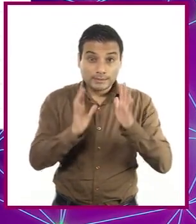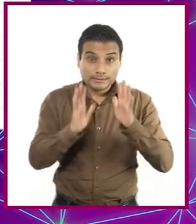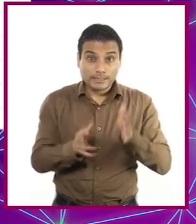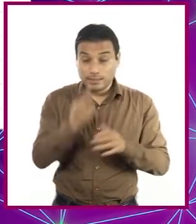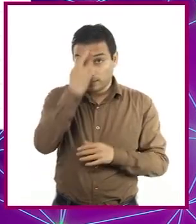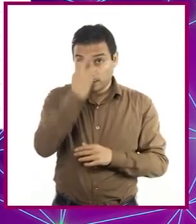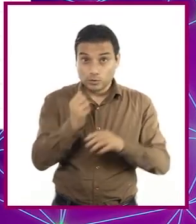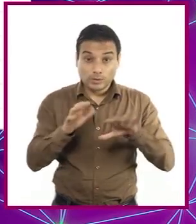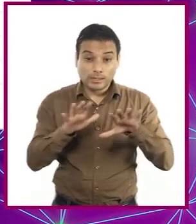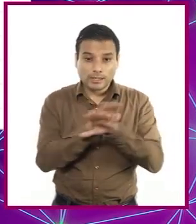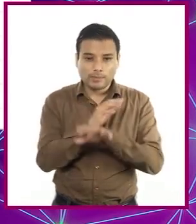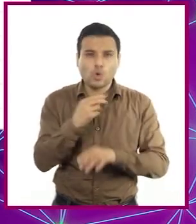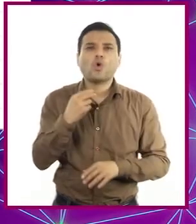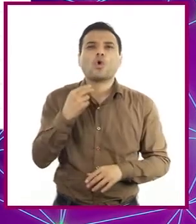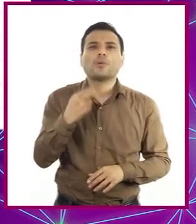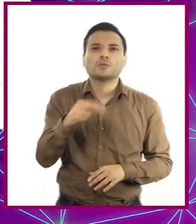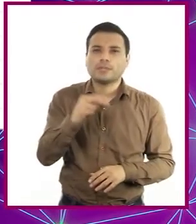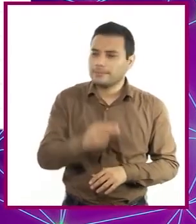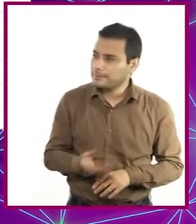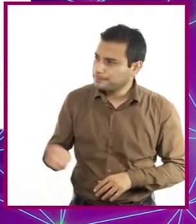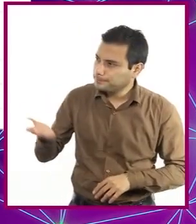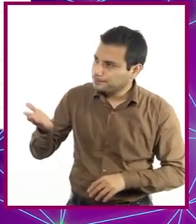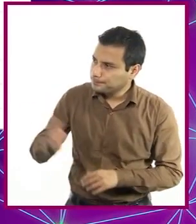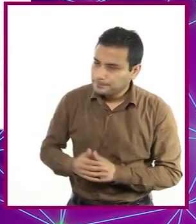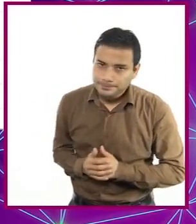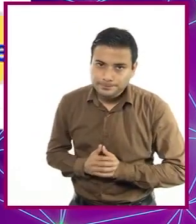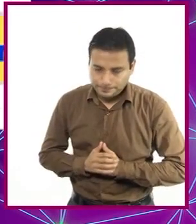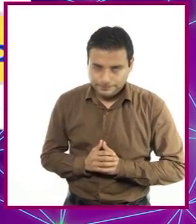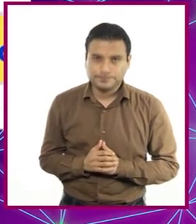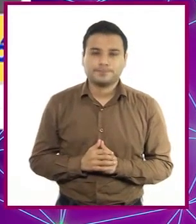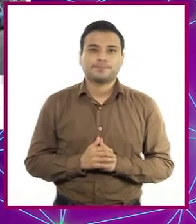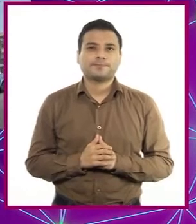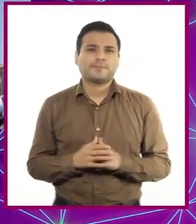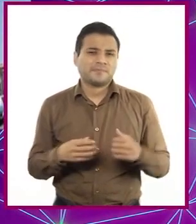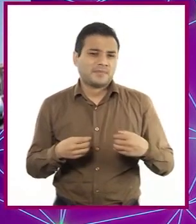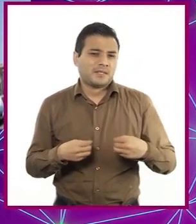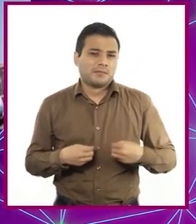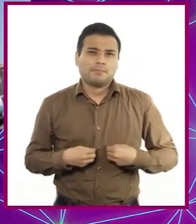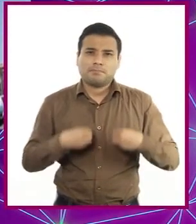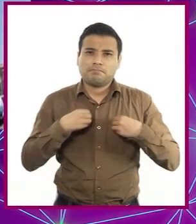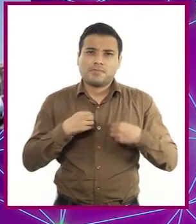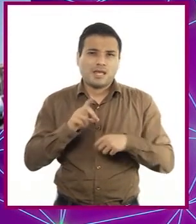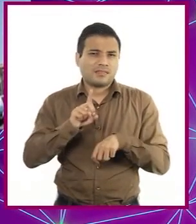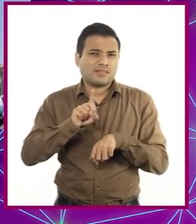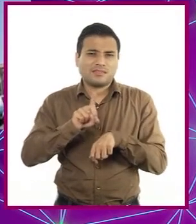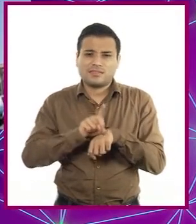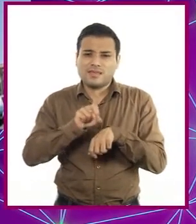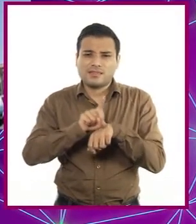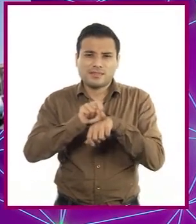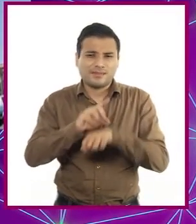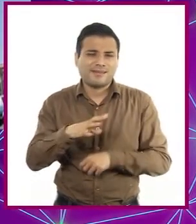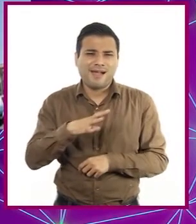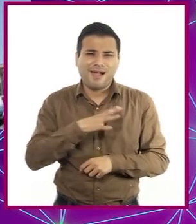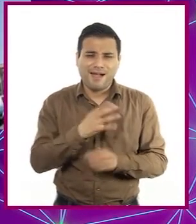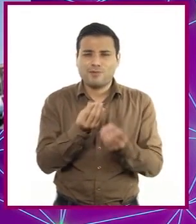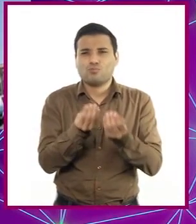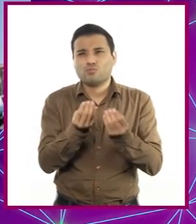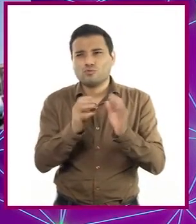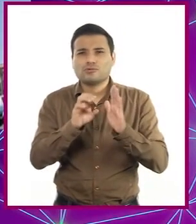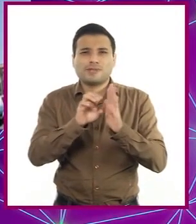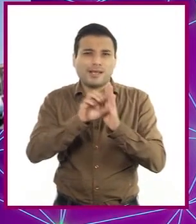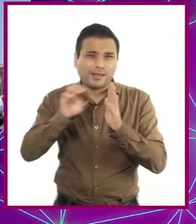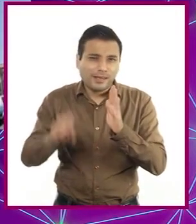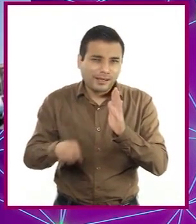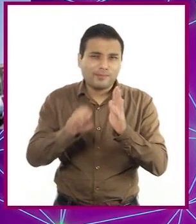pasa a ser denominada pendiente. En la vida cotidiana podemos encontrar muchos ejemplos de